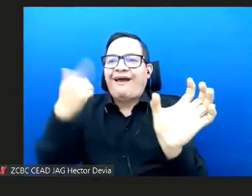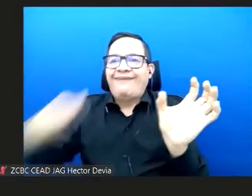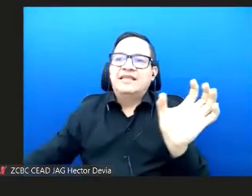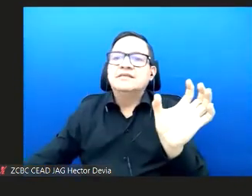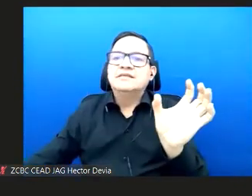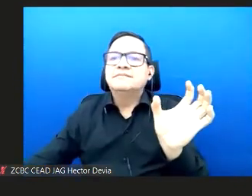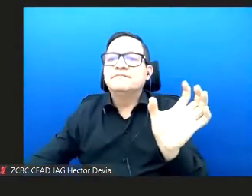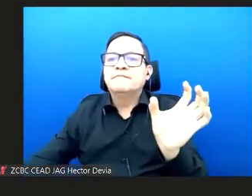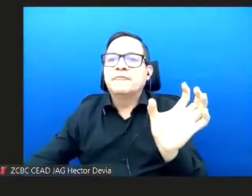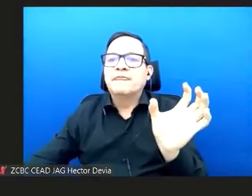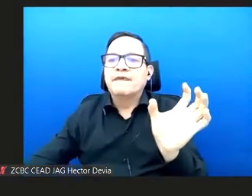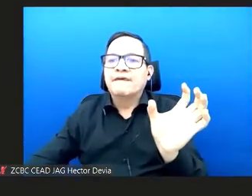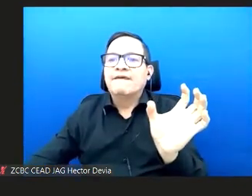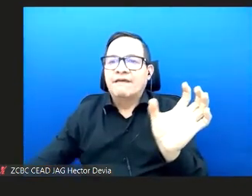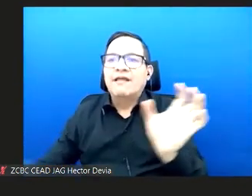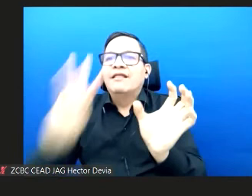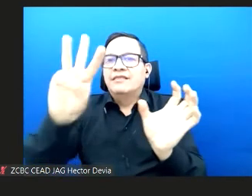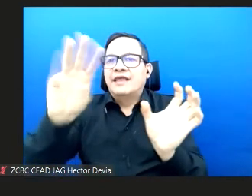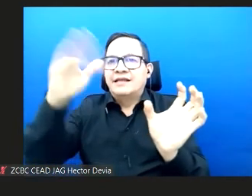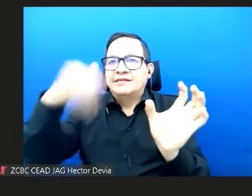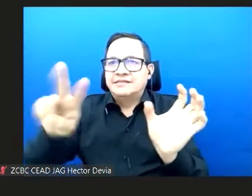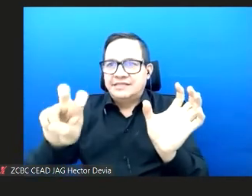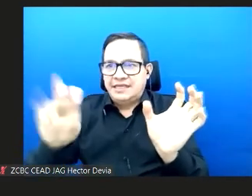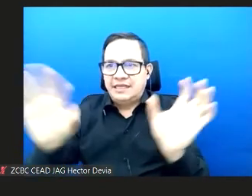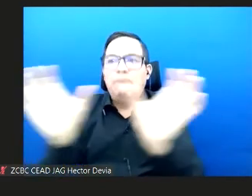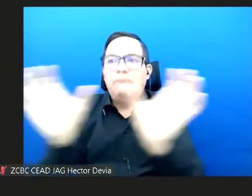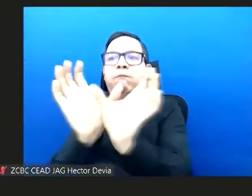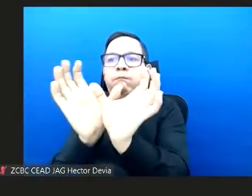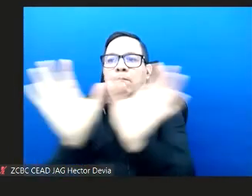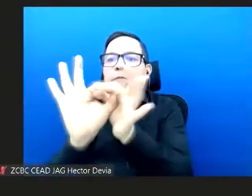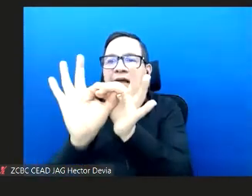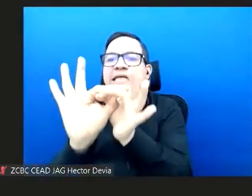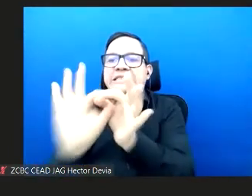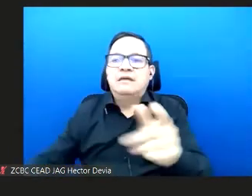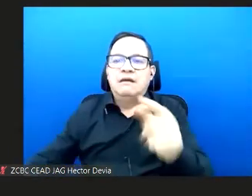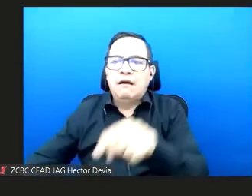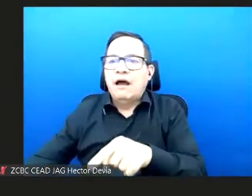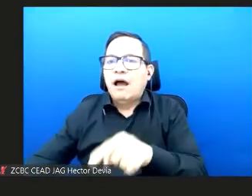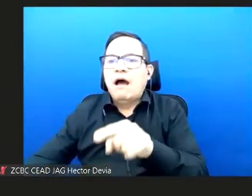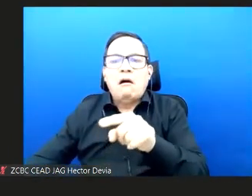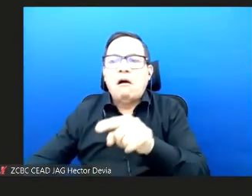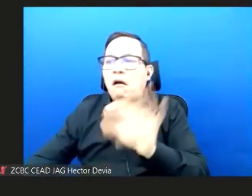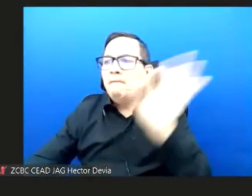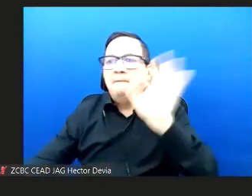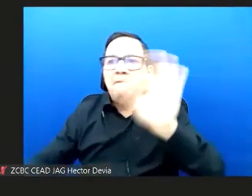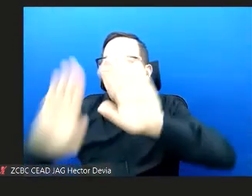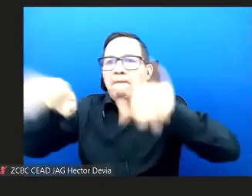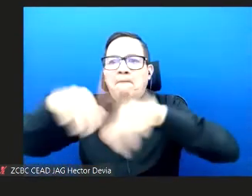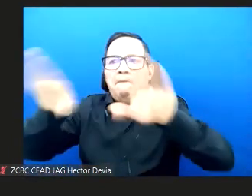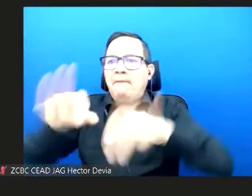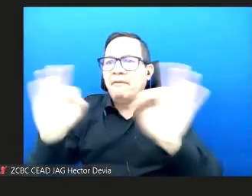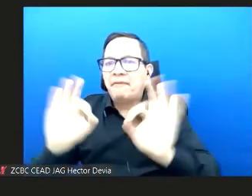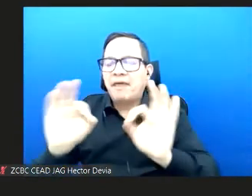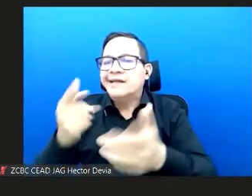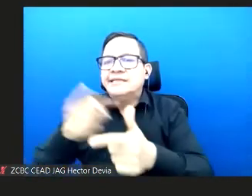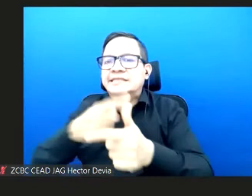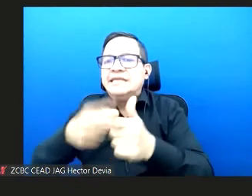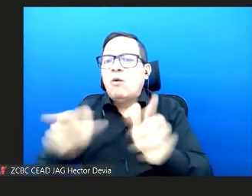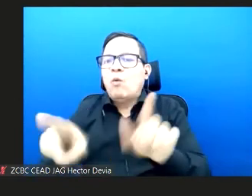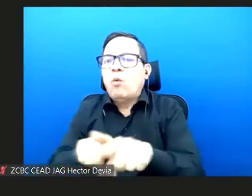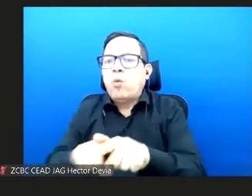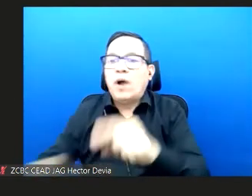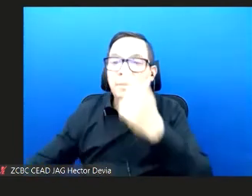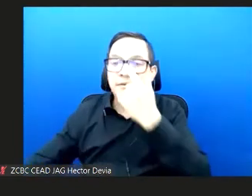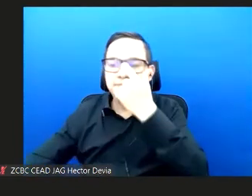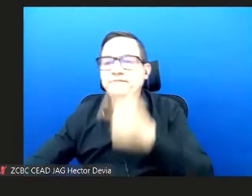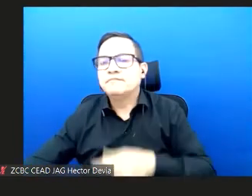digamos, en común. Aquí no tenemos nada en común, son conjuntos totalmente independientes, ¿sí? Entonces decimos que